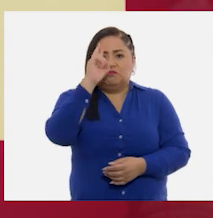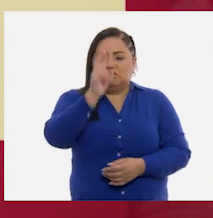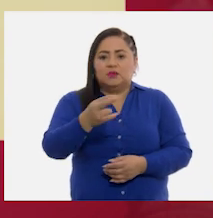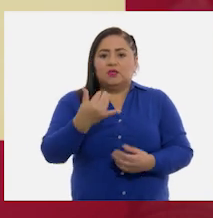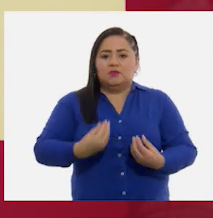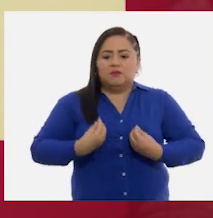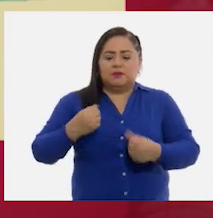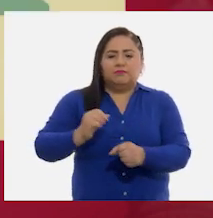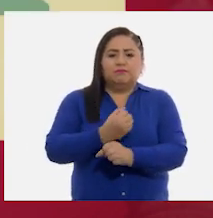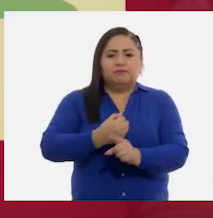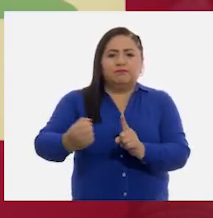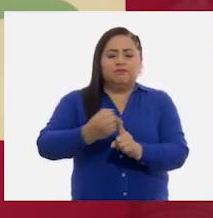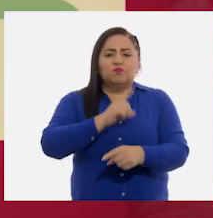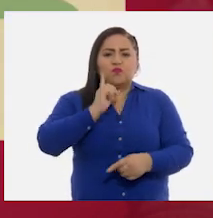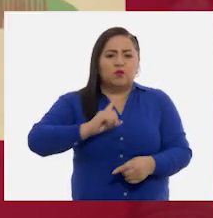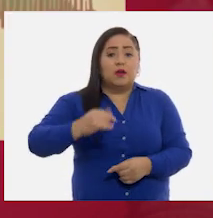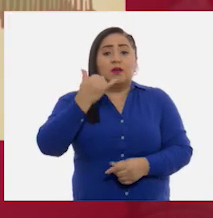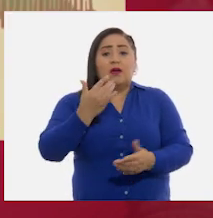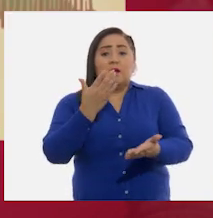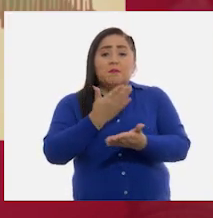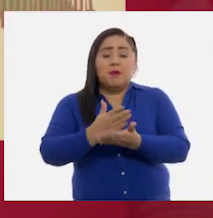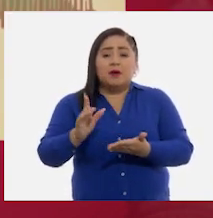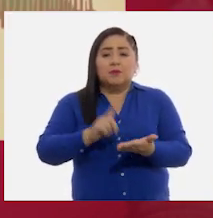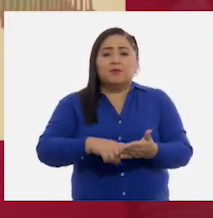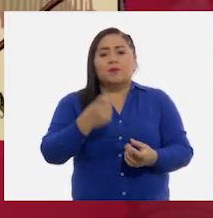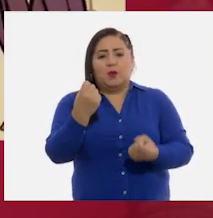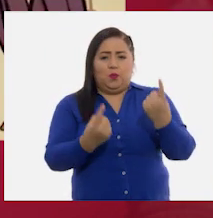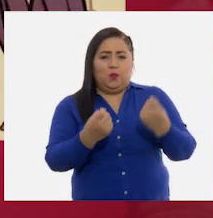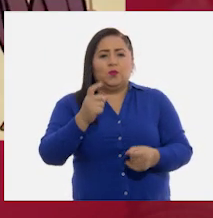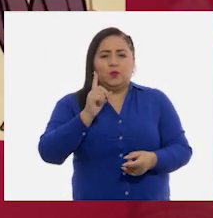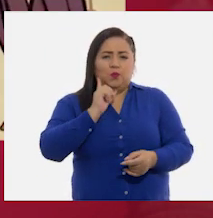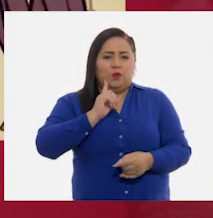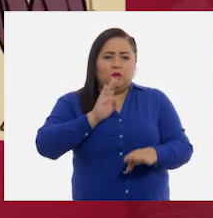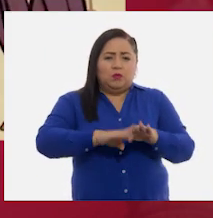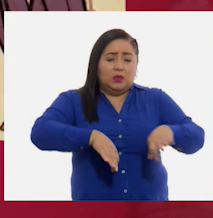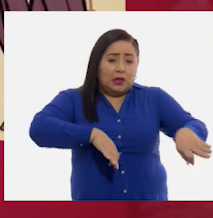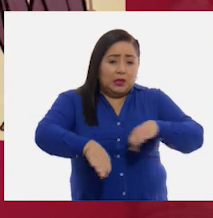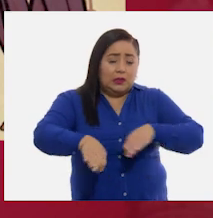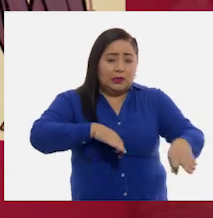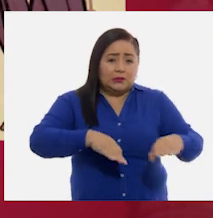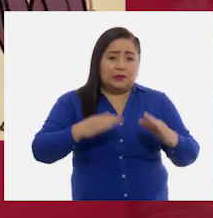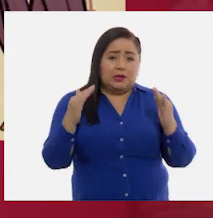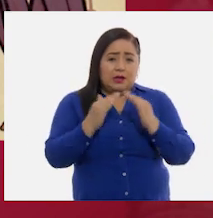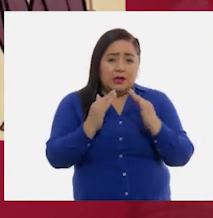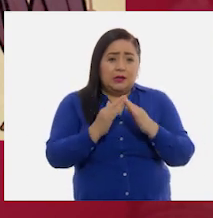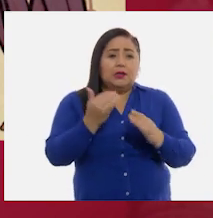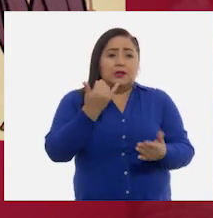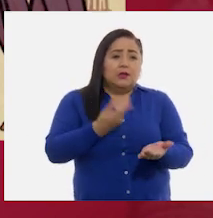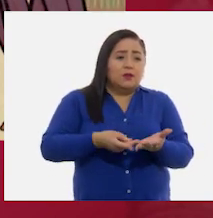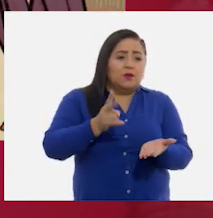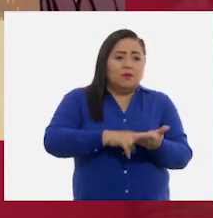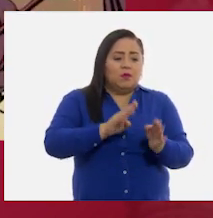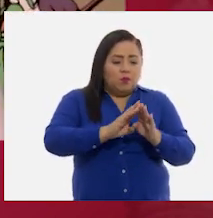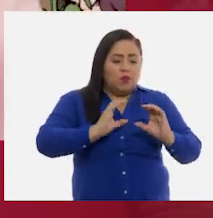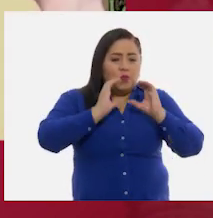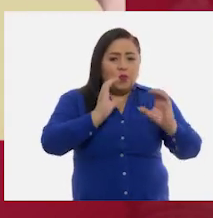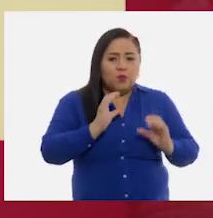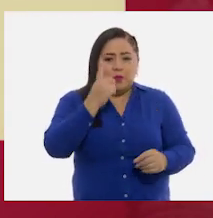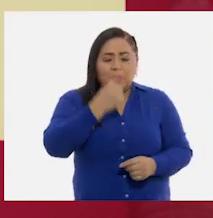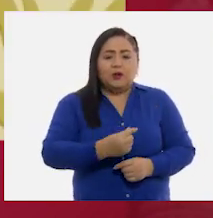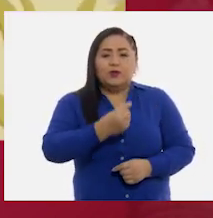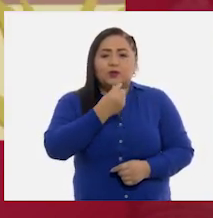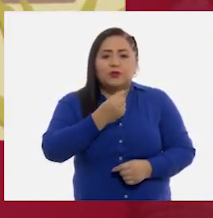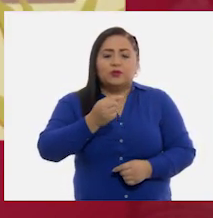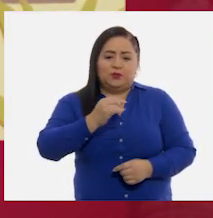vivir maltratadas. Además, se dedicaban a algunas de las más duras labores domésticas y se hacían cargo del cuidado de los